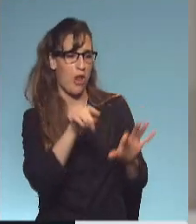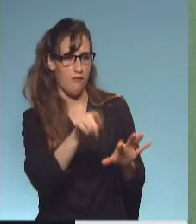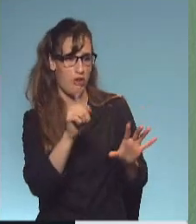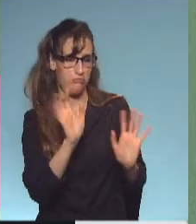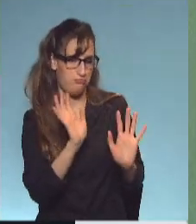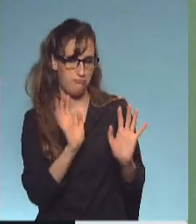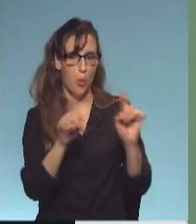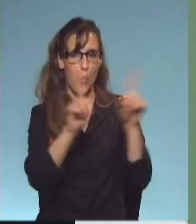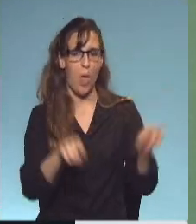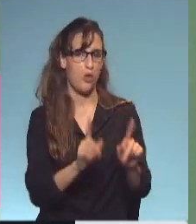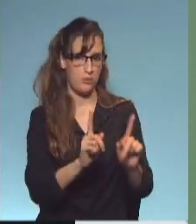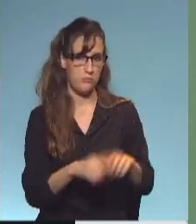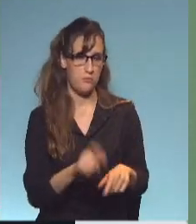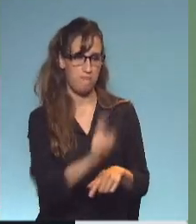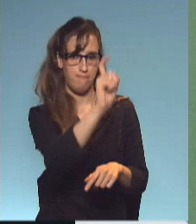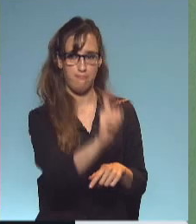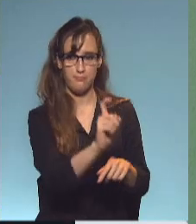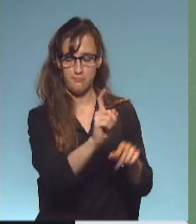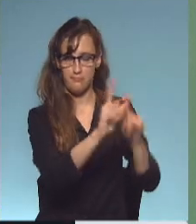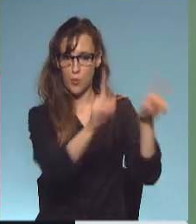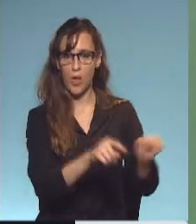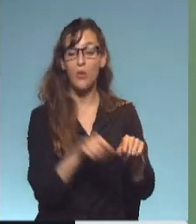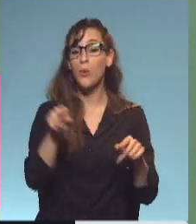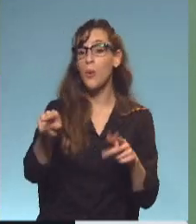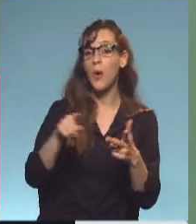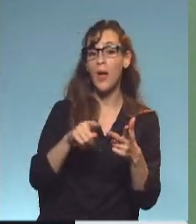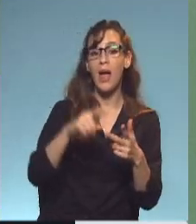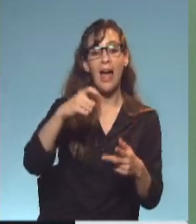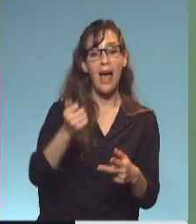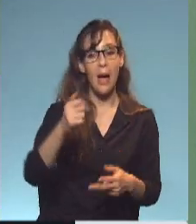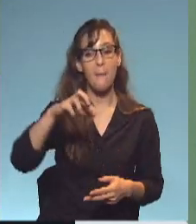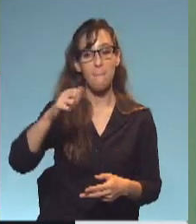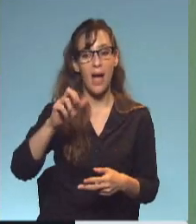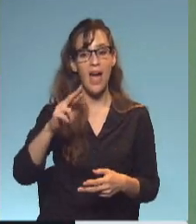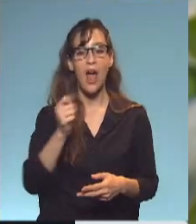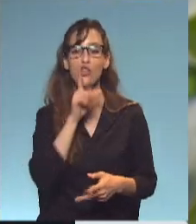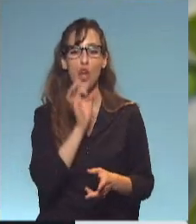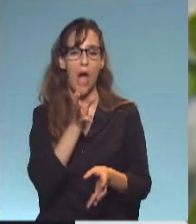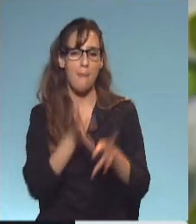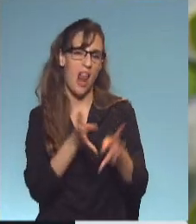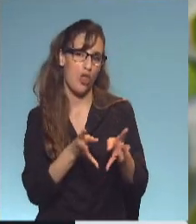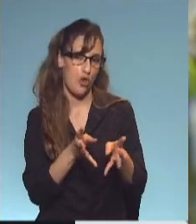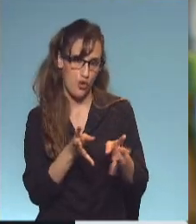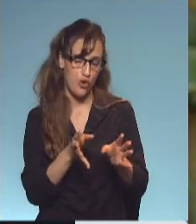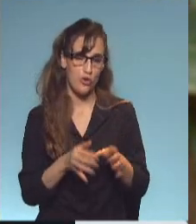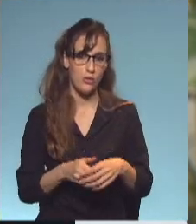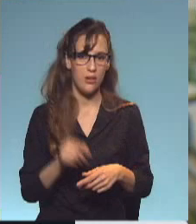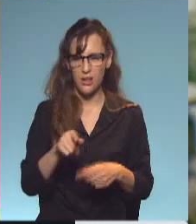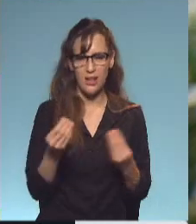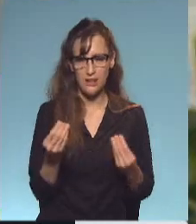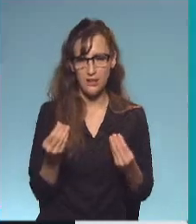cualquiera, un cuadro de pared. Sí. Bien, tres, cuadro. Sergio. Aparato. Cuatro, aparato. ¿Qué sería?